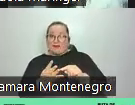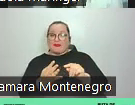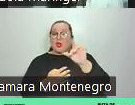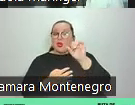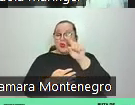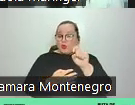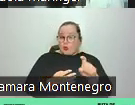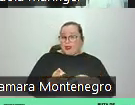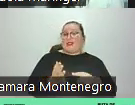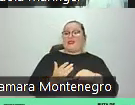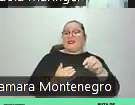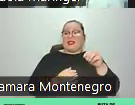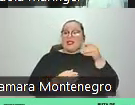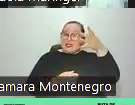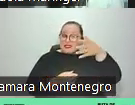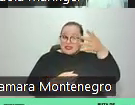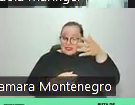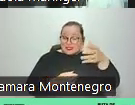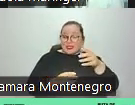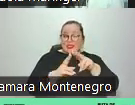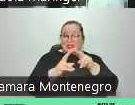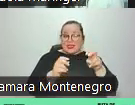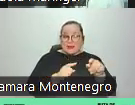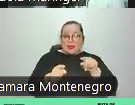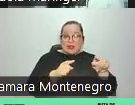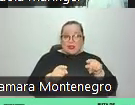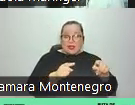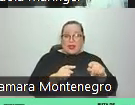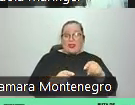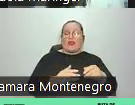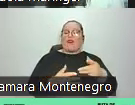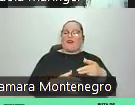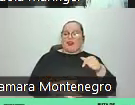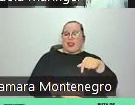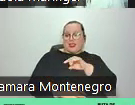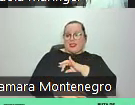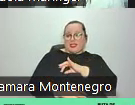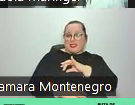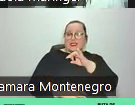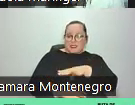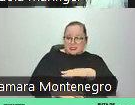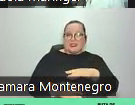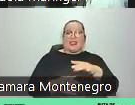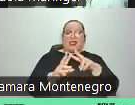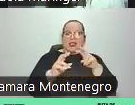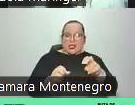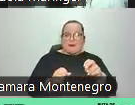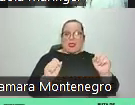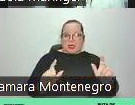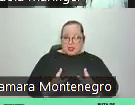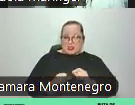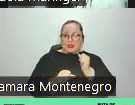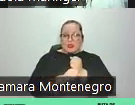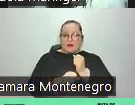que inició con este ciclo de charlas. Ella también es coordinadora nacional de egresados y empleabilidad. Para que, bueno, yo me presenté